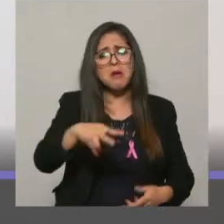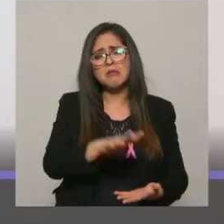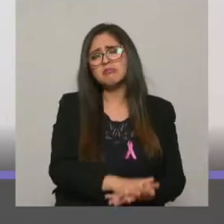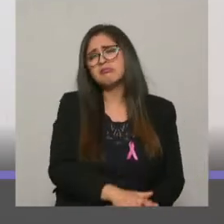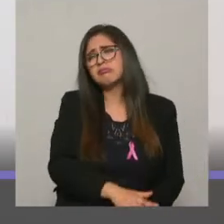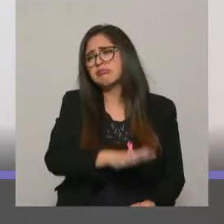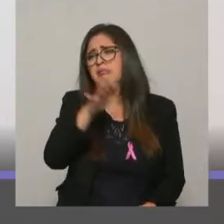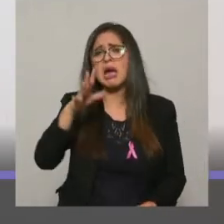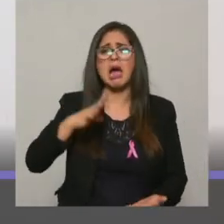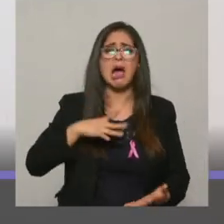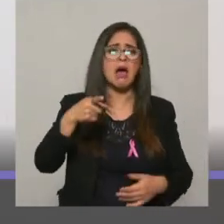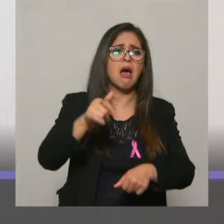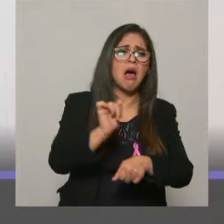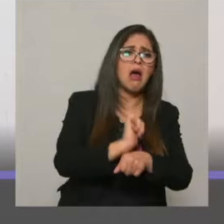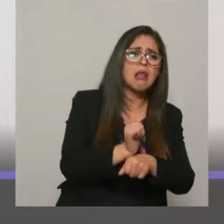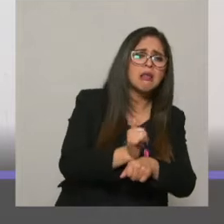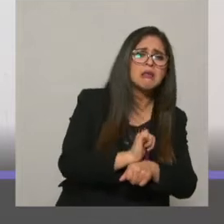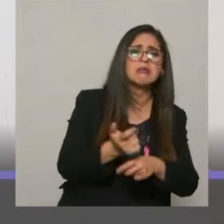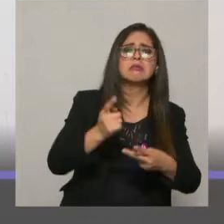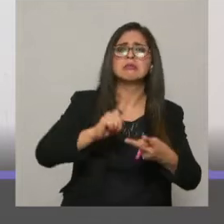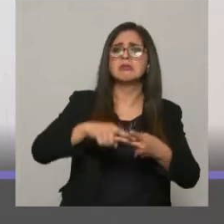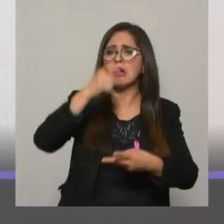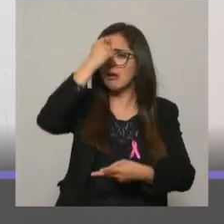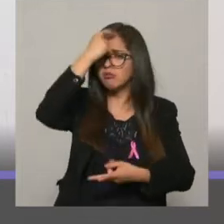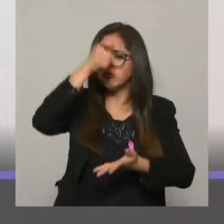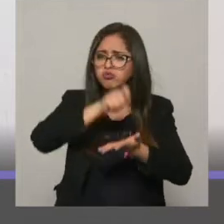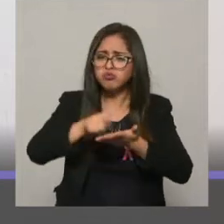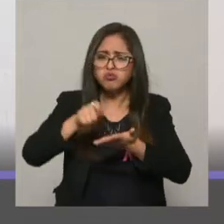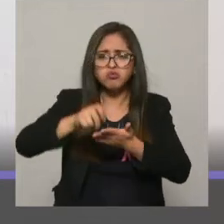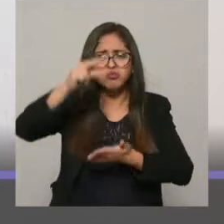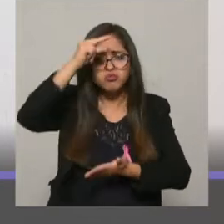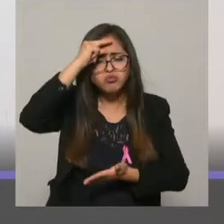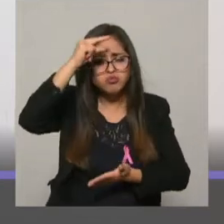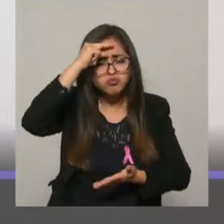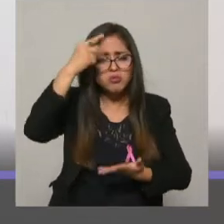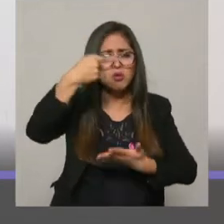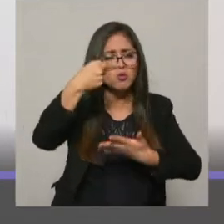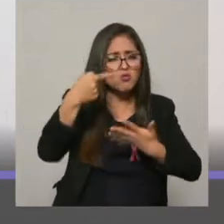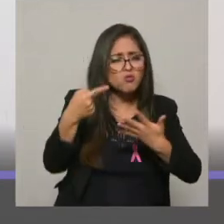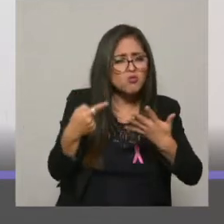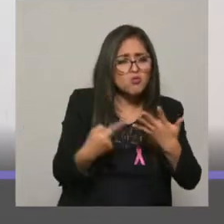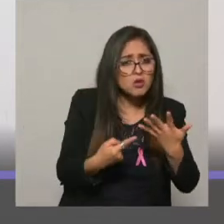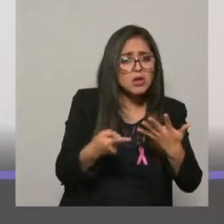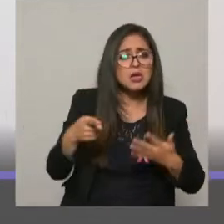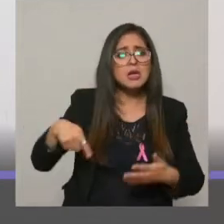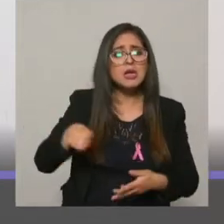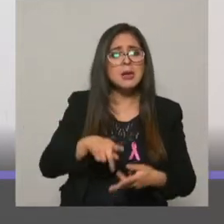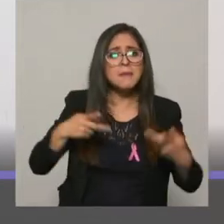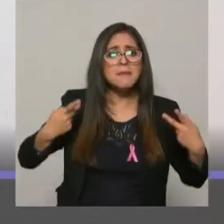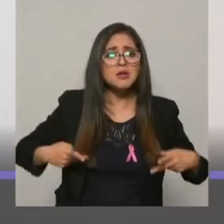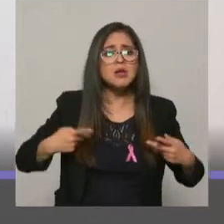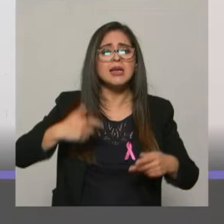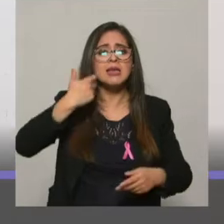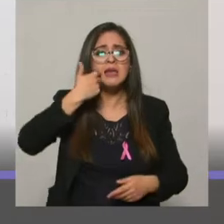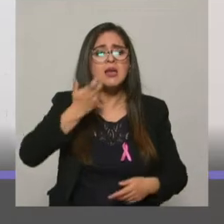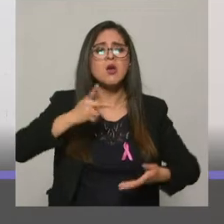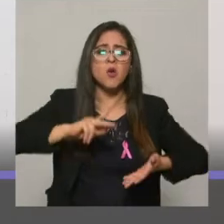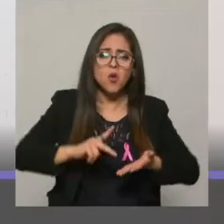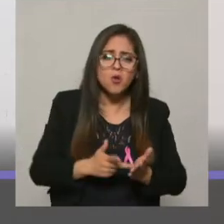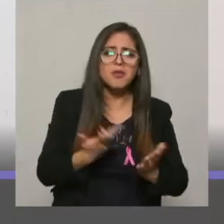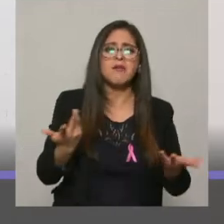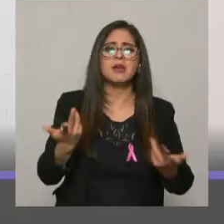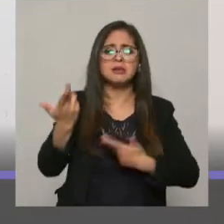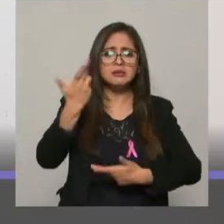artistas, intelectuales, escritores, que la gente busca recuperar, ¿no?